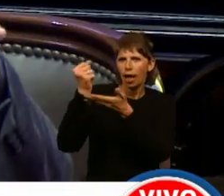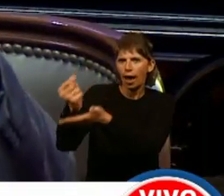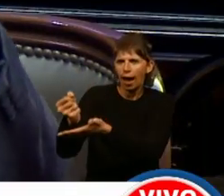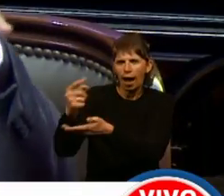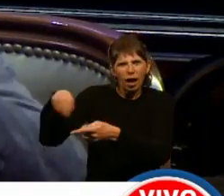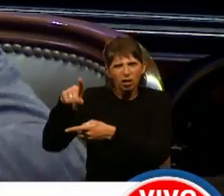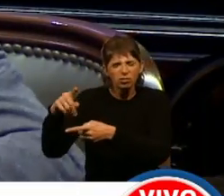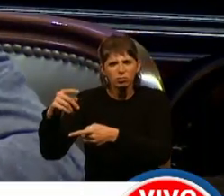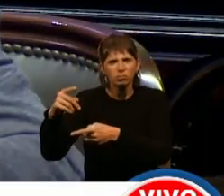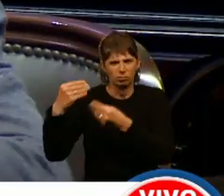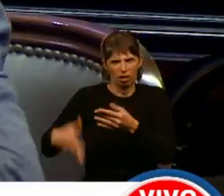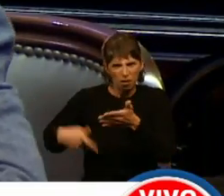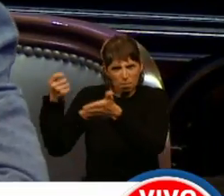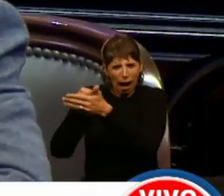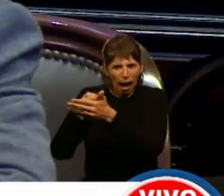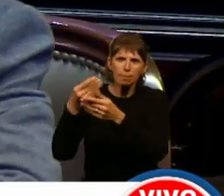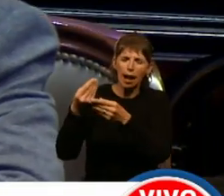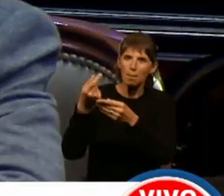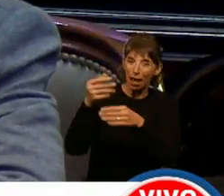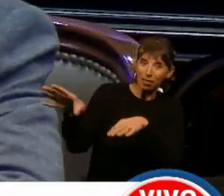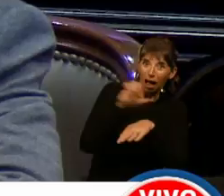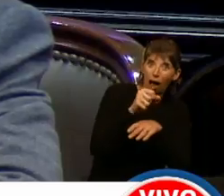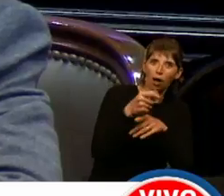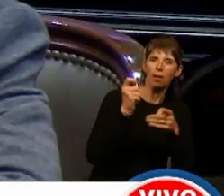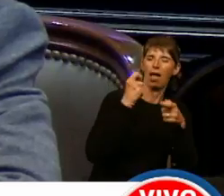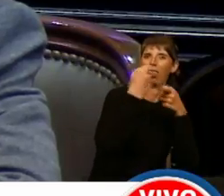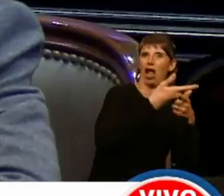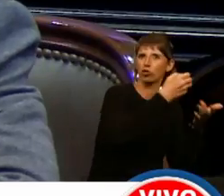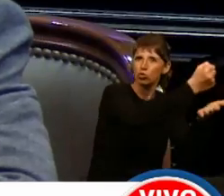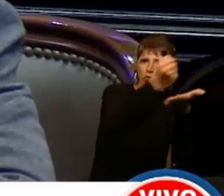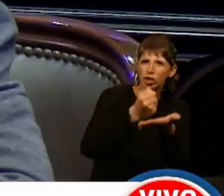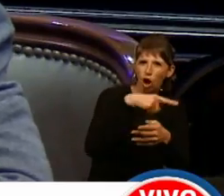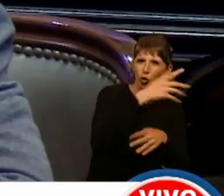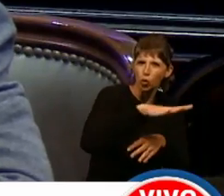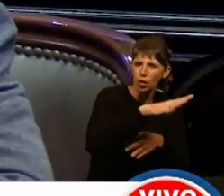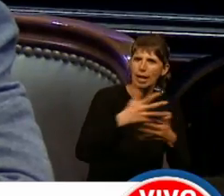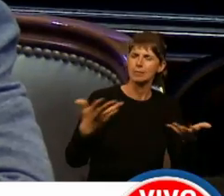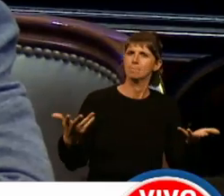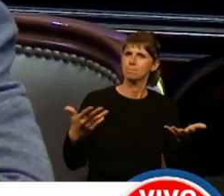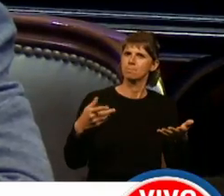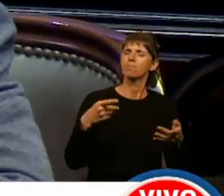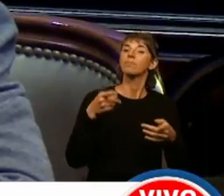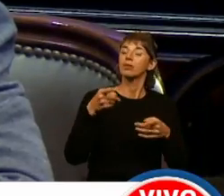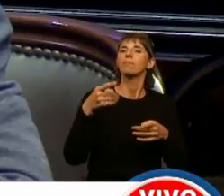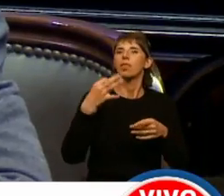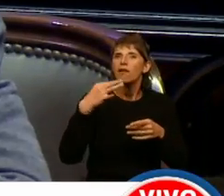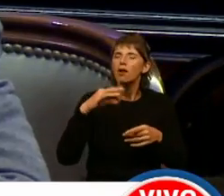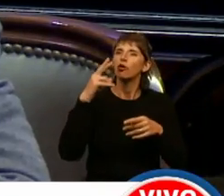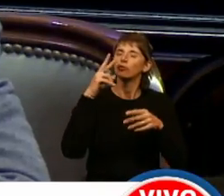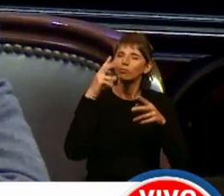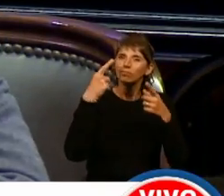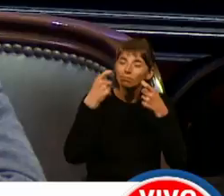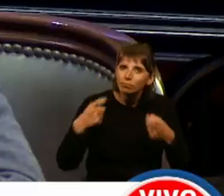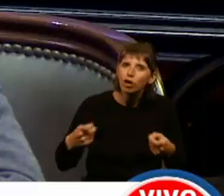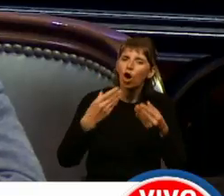con su aporte aquellos de zonas beneficiadas bueno tenemos que revisar todo el sistema de incentivos del presupuesto nacional